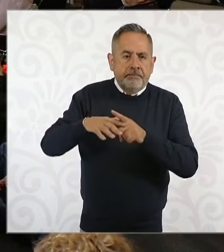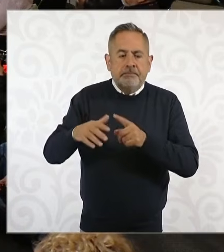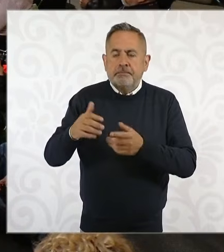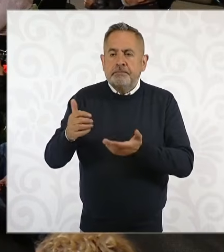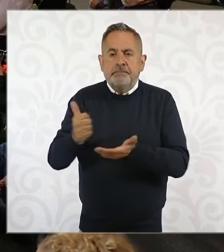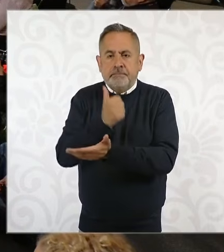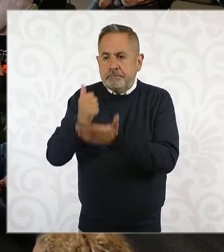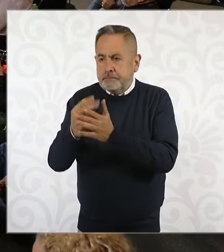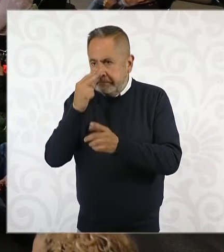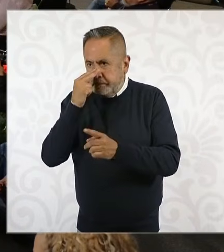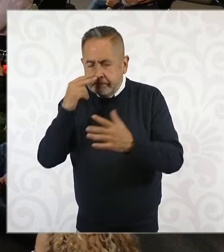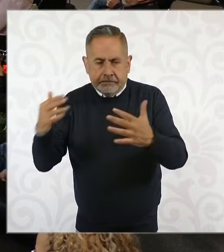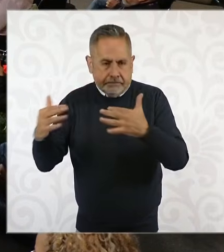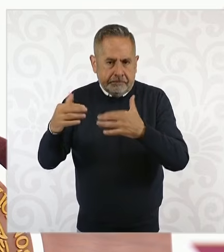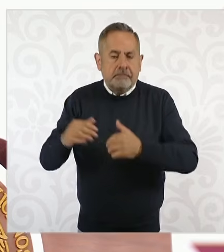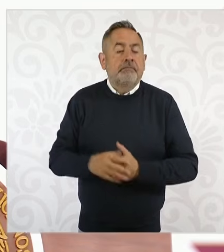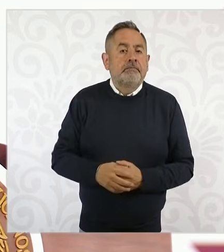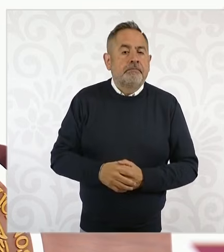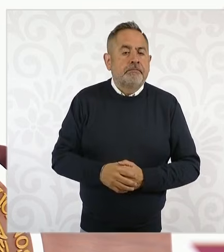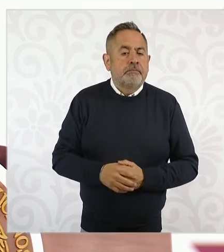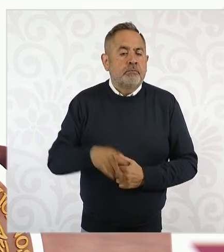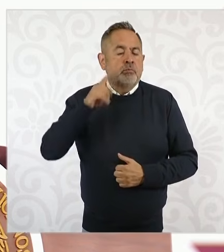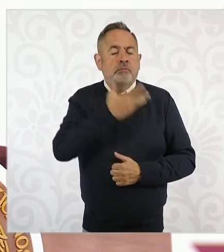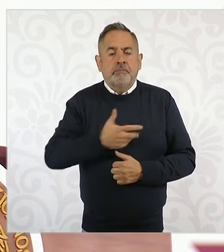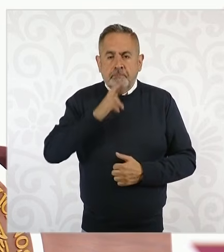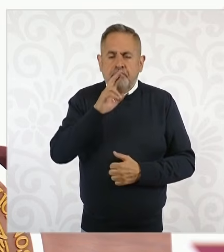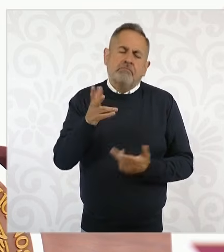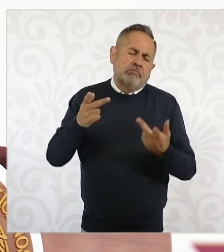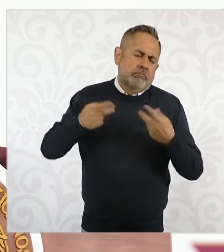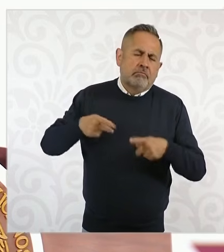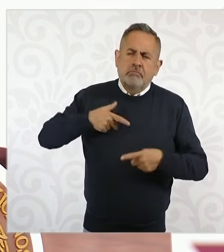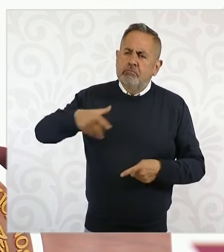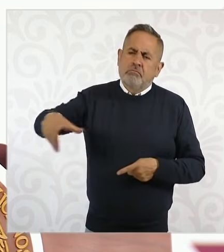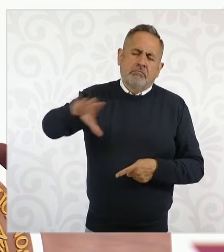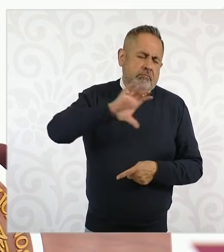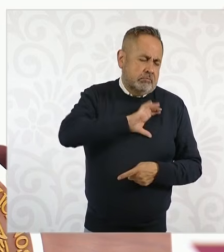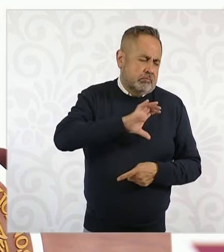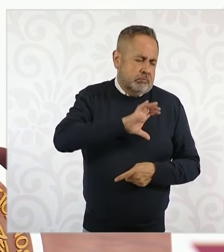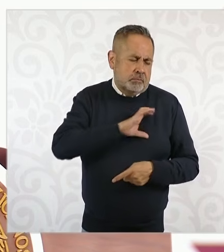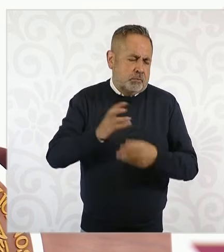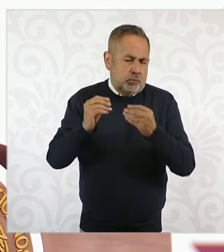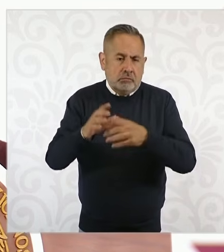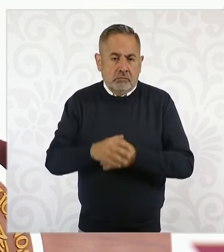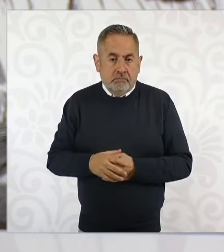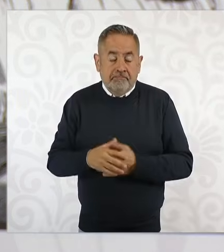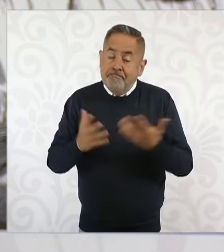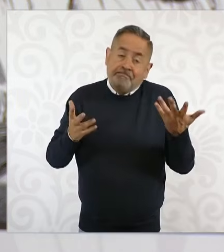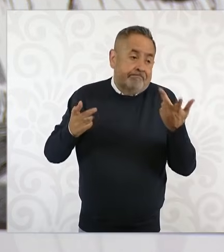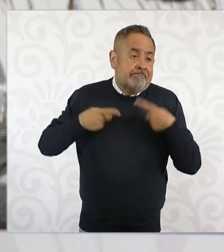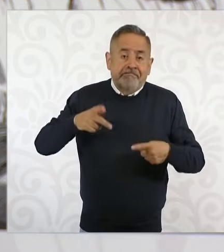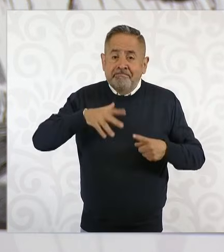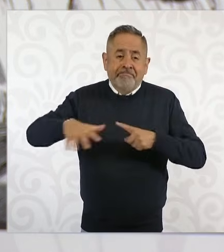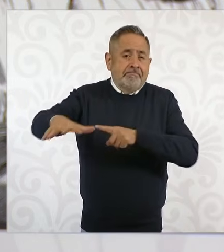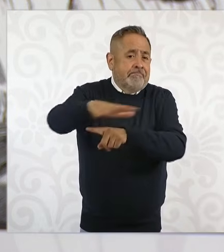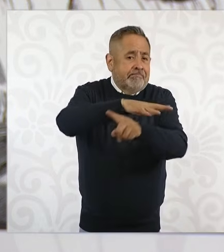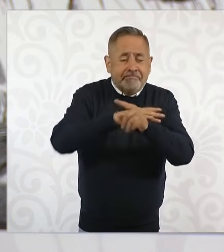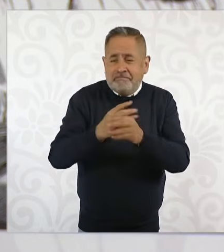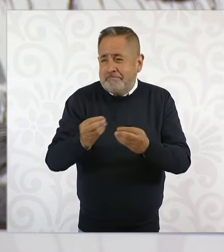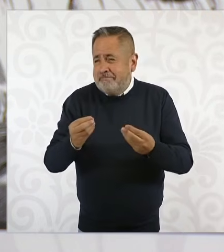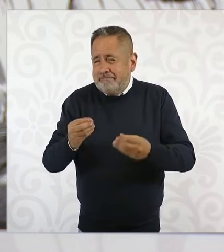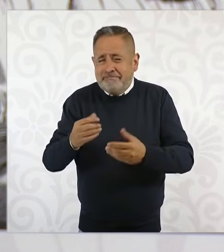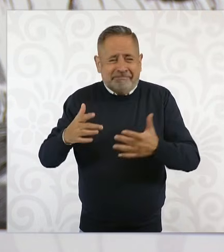Bueno, la gente muy cariñosa y pues como toda la afición, mucha